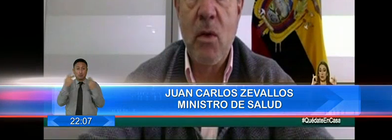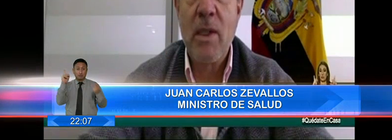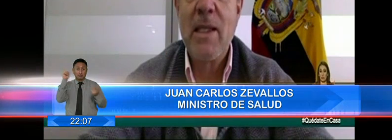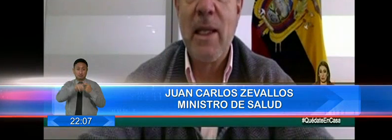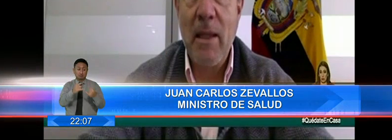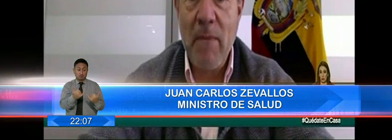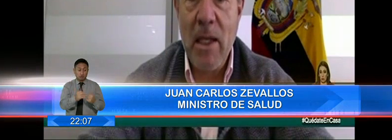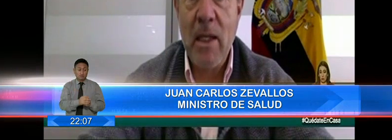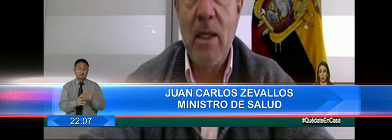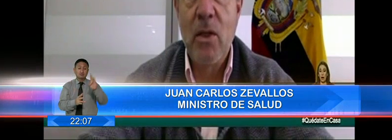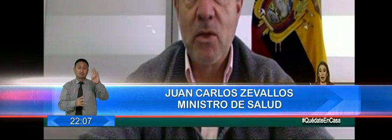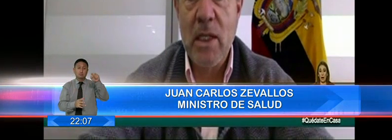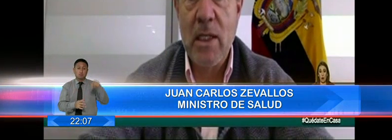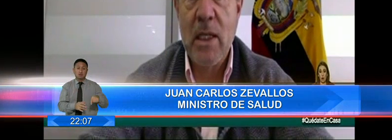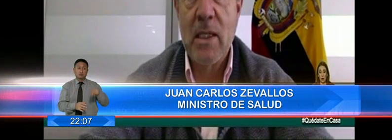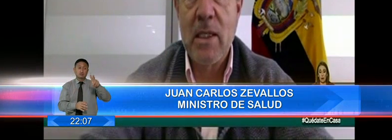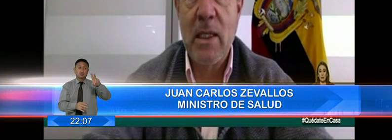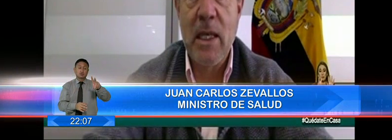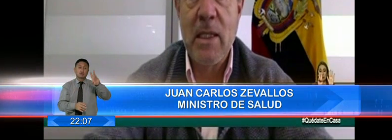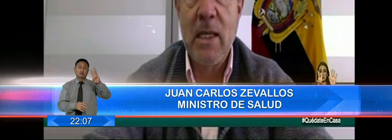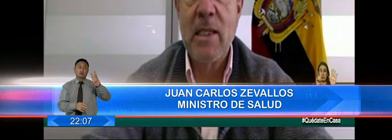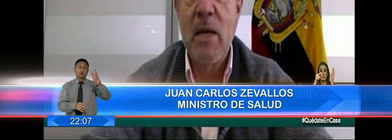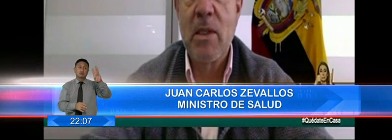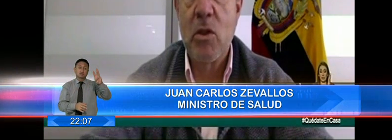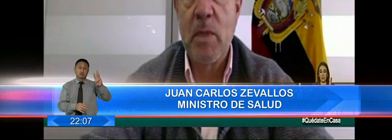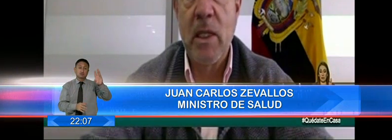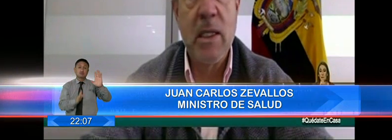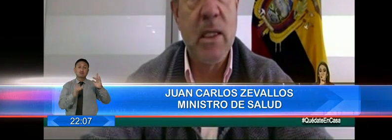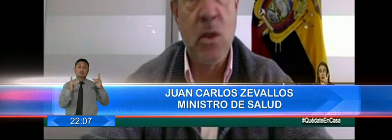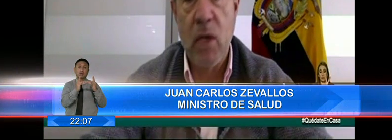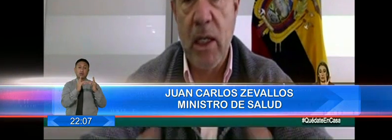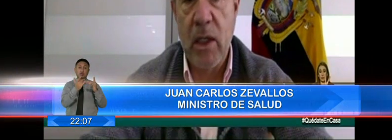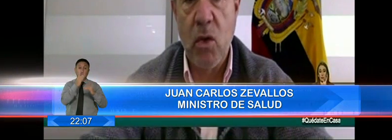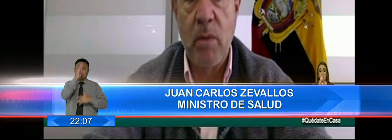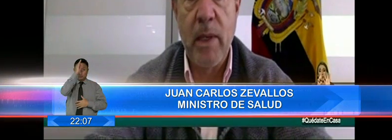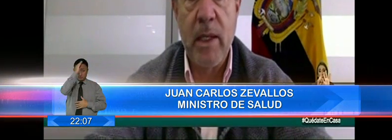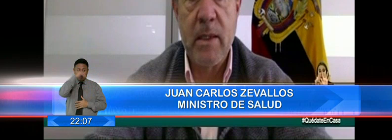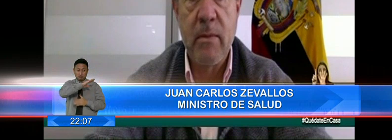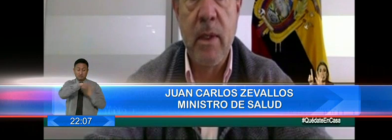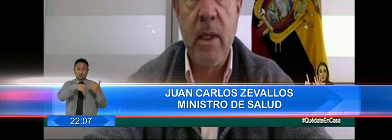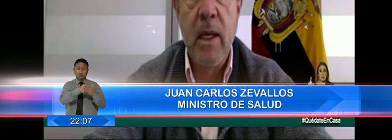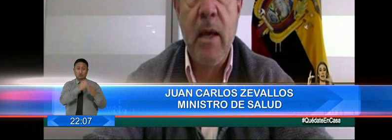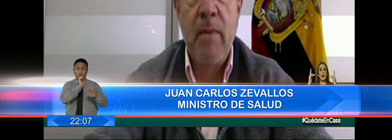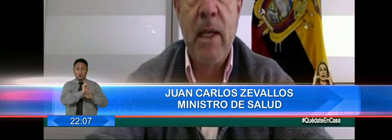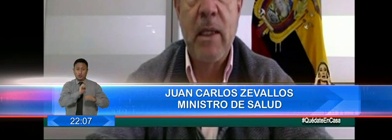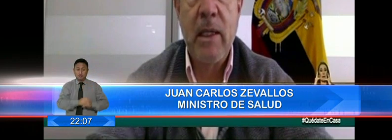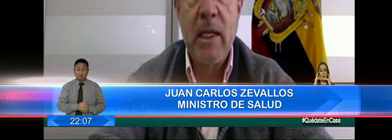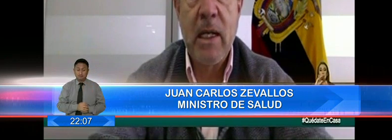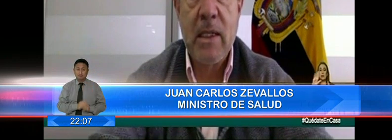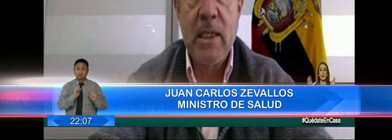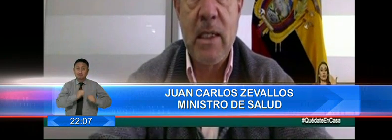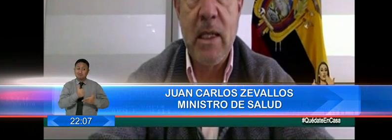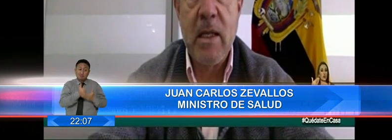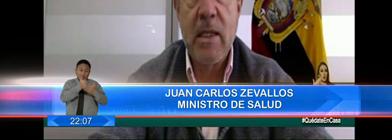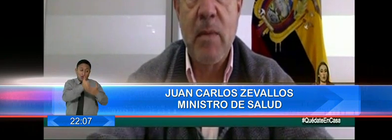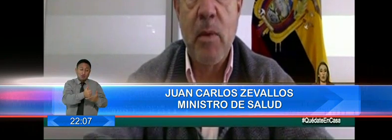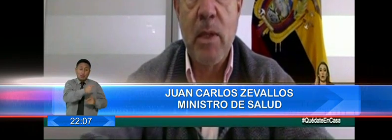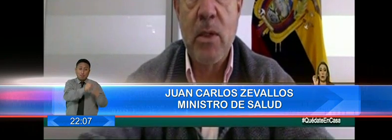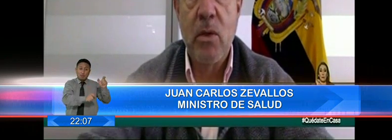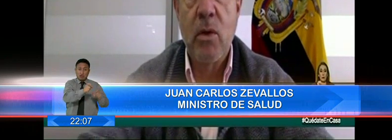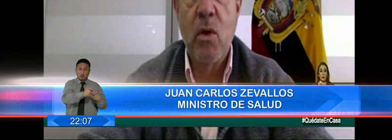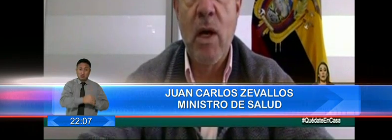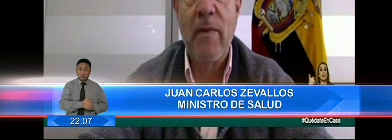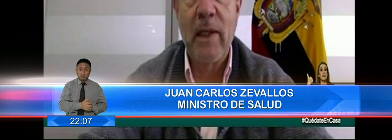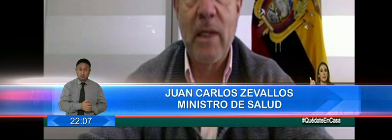con 7 mil 266 camas de hospitalización en todo el país para atender las necesidades de la población